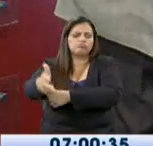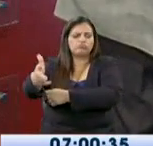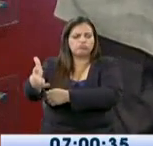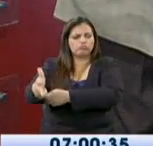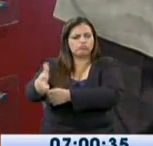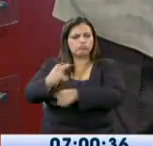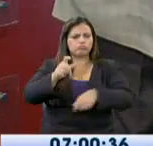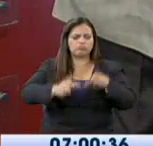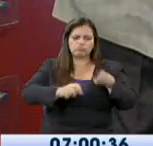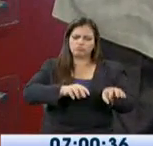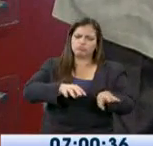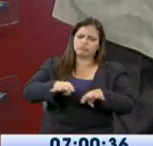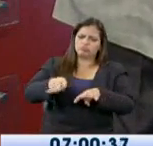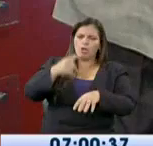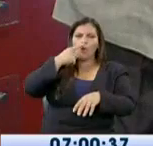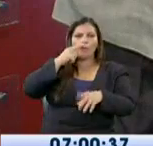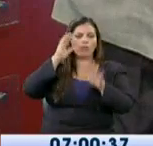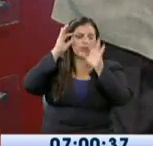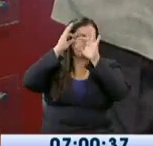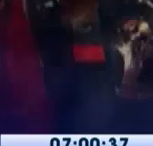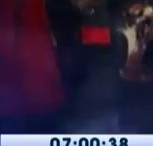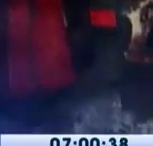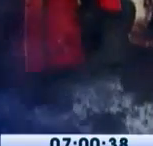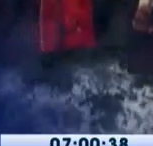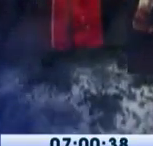ayuda. Veamos.